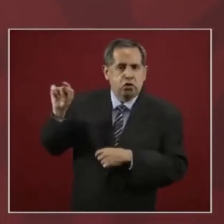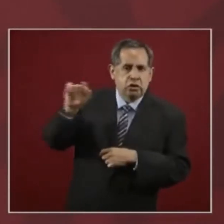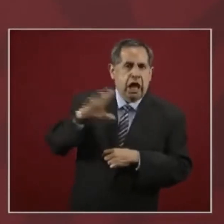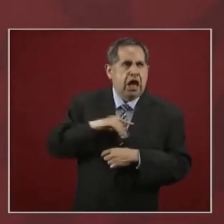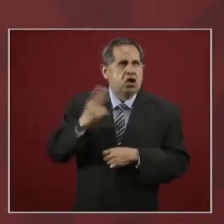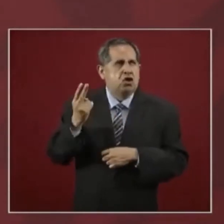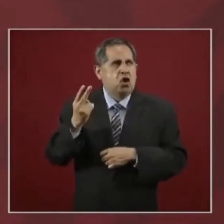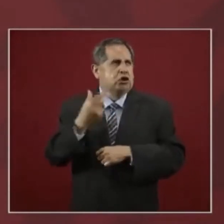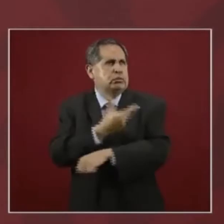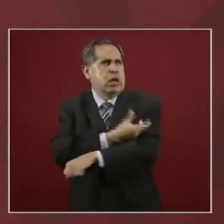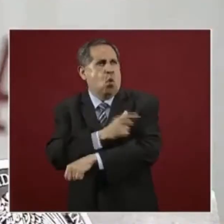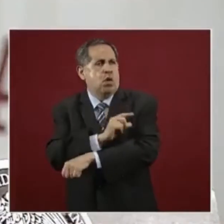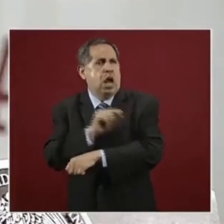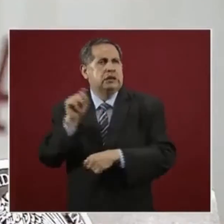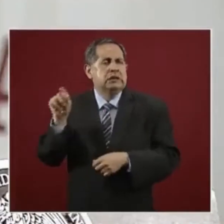2 vacunas